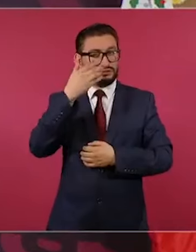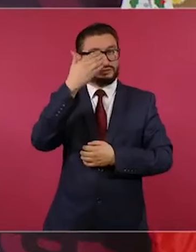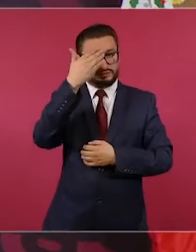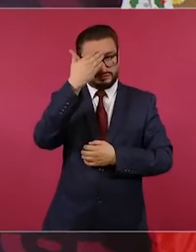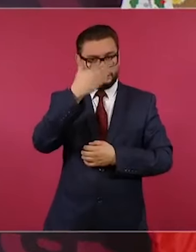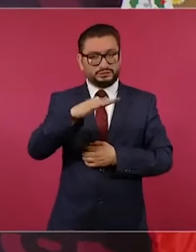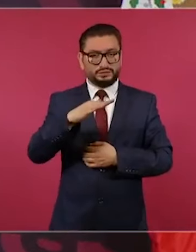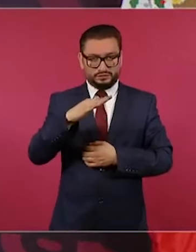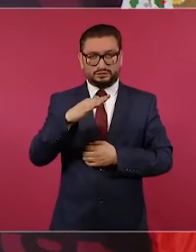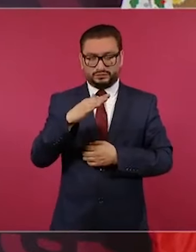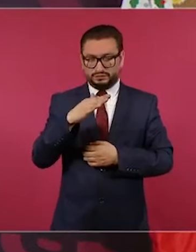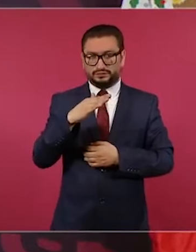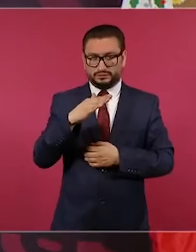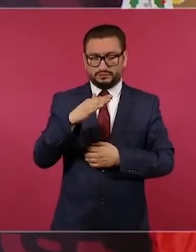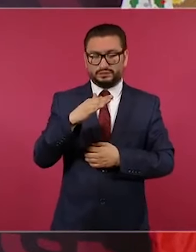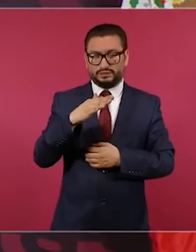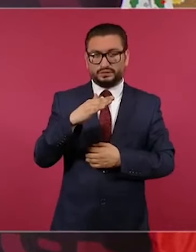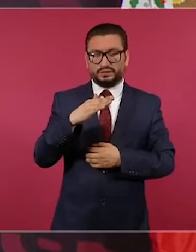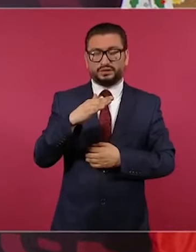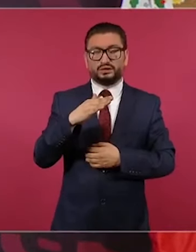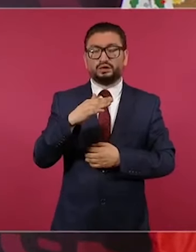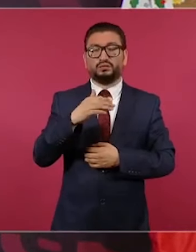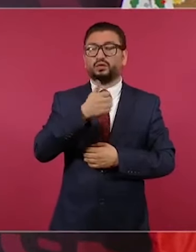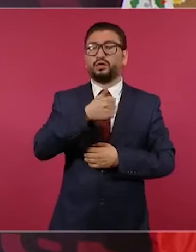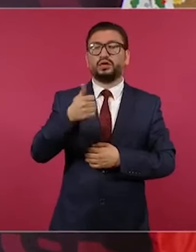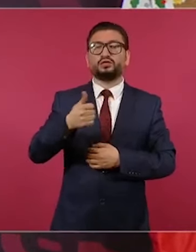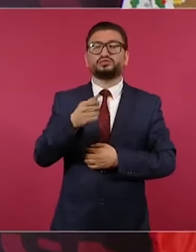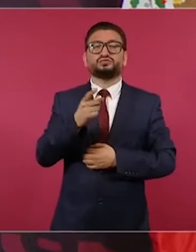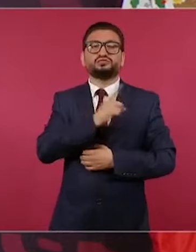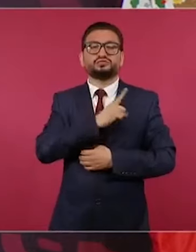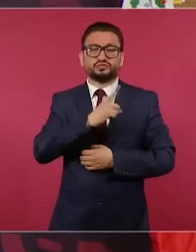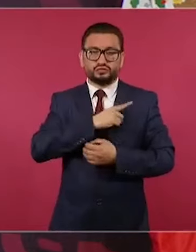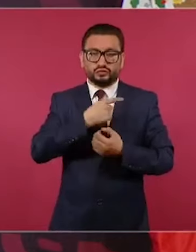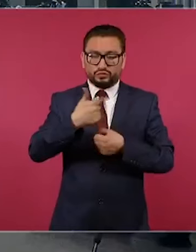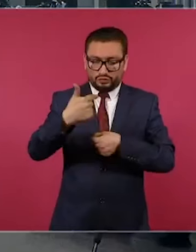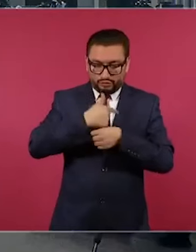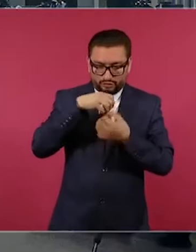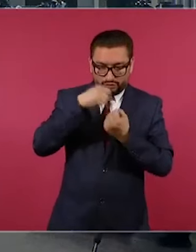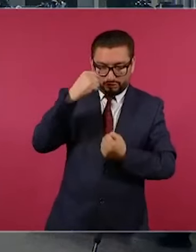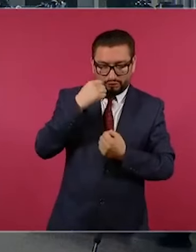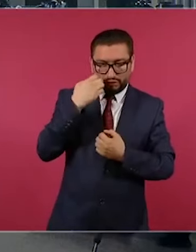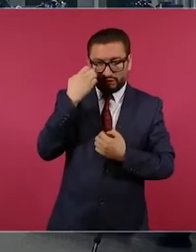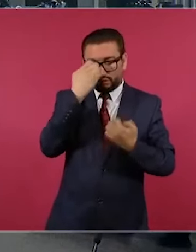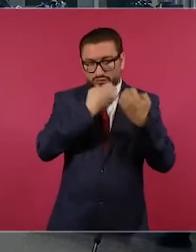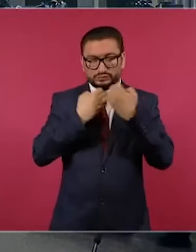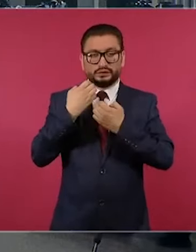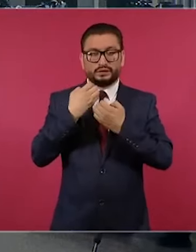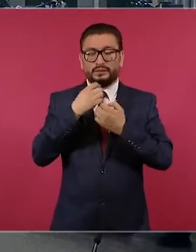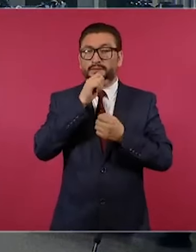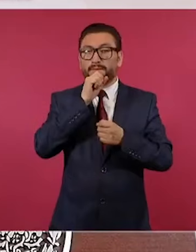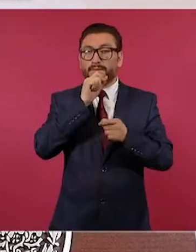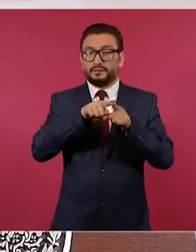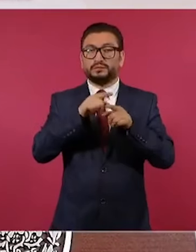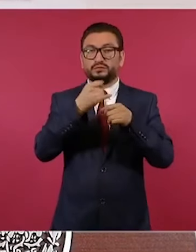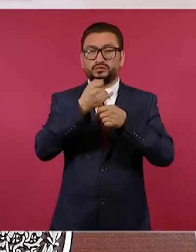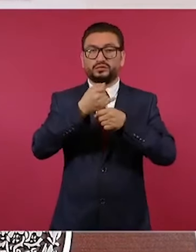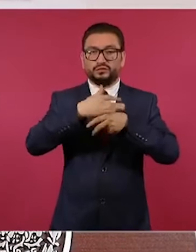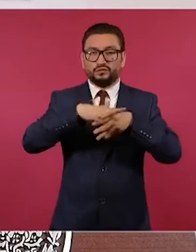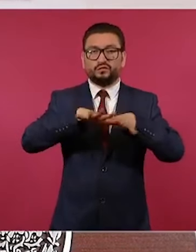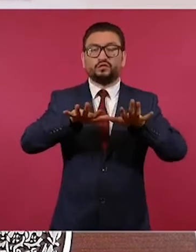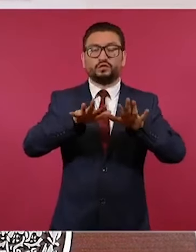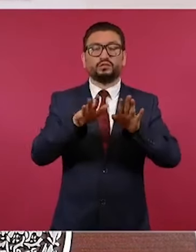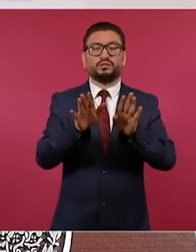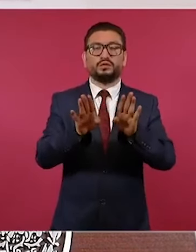la autocrítica y sobre todo el informe del dinero